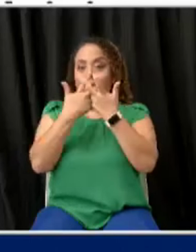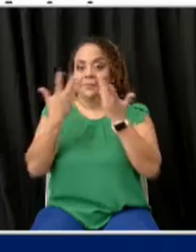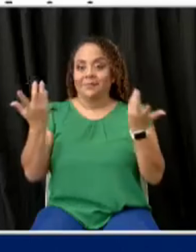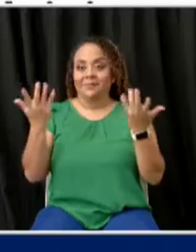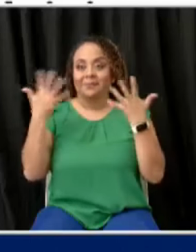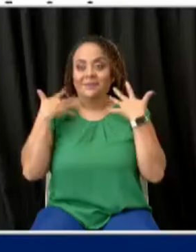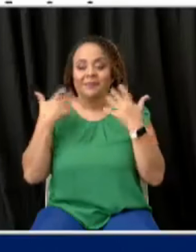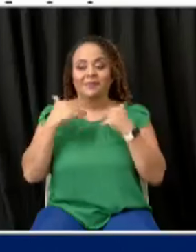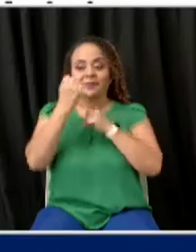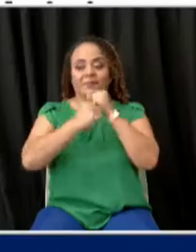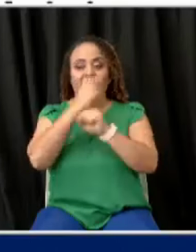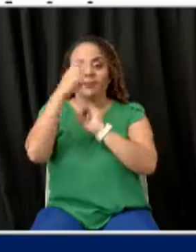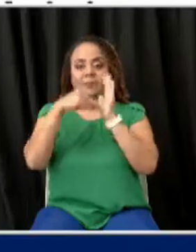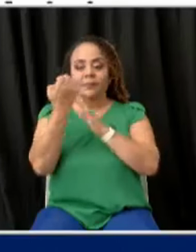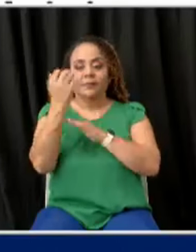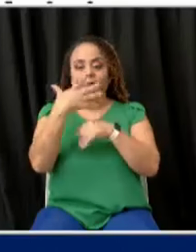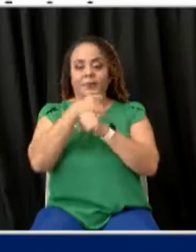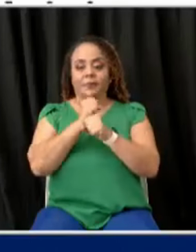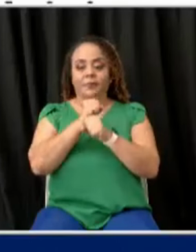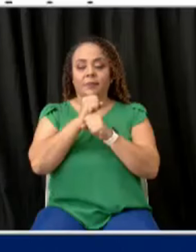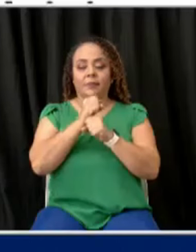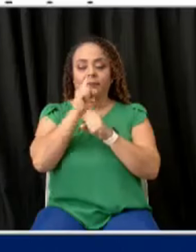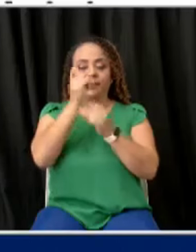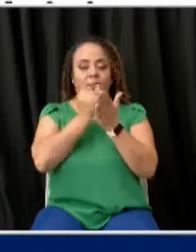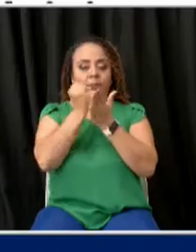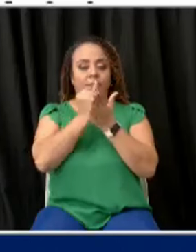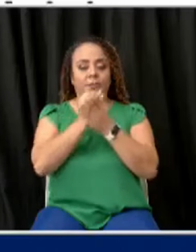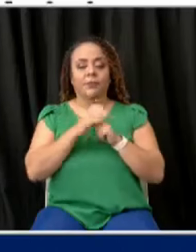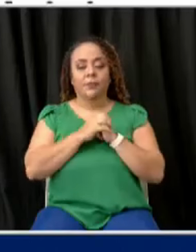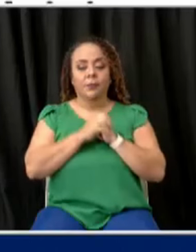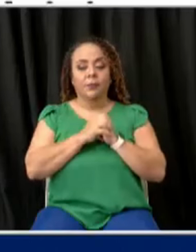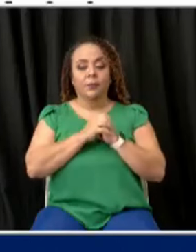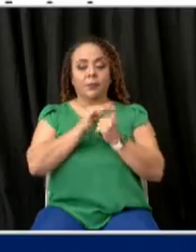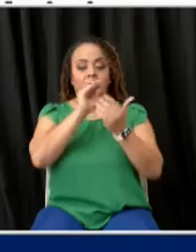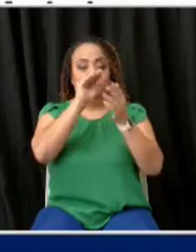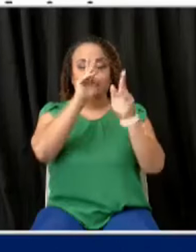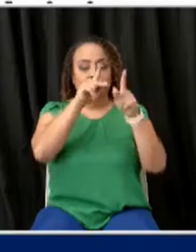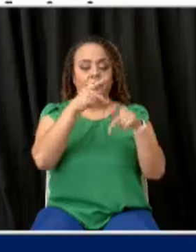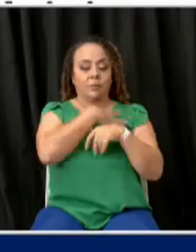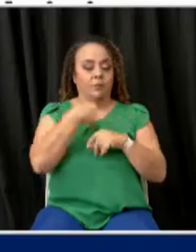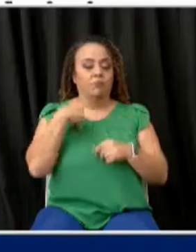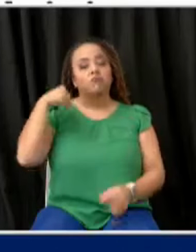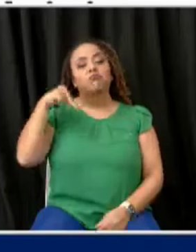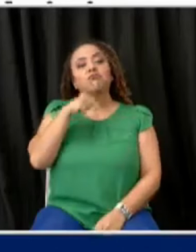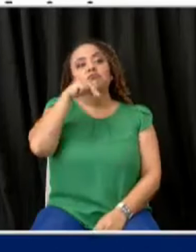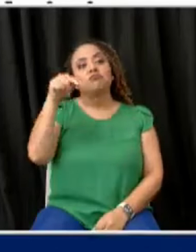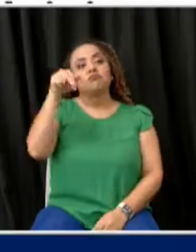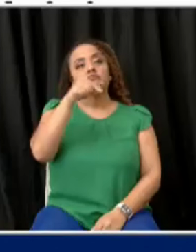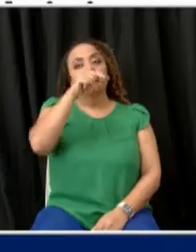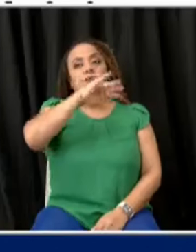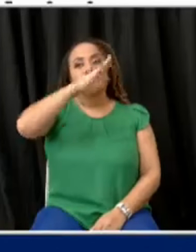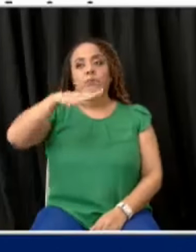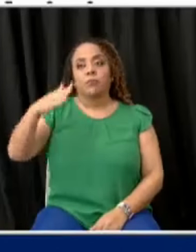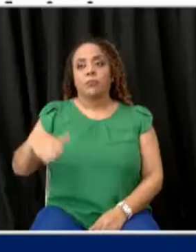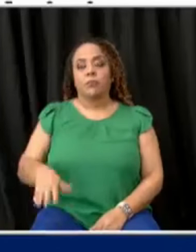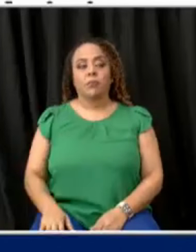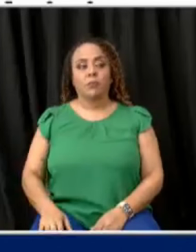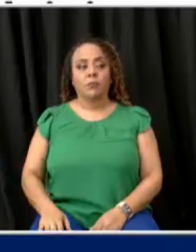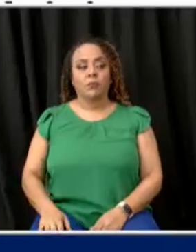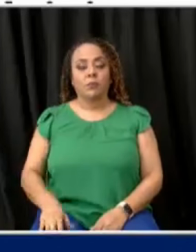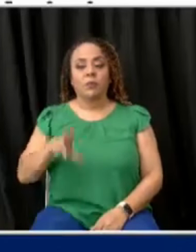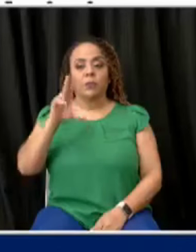el año 2015 hicieron una investigación donde pusieron a gente que le gusta salir a caminar en la montaña, les pusieron un salveque con 9